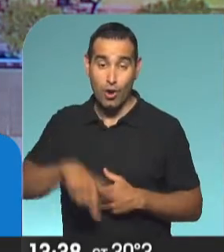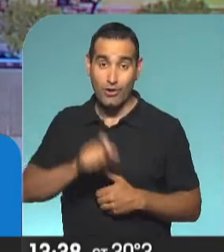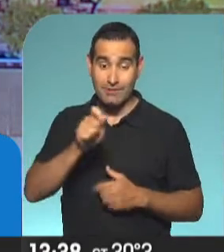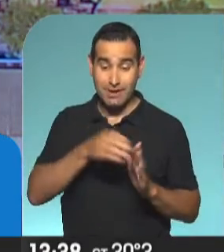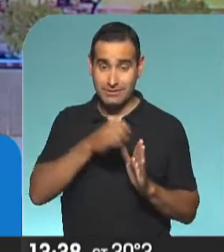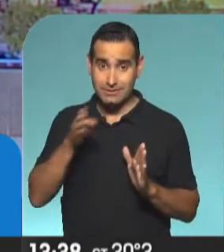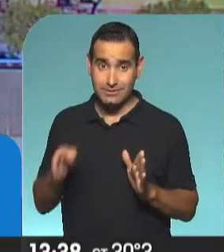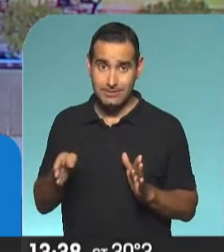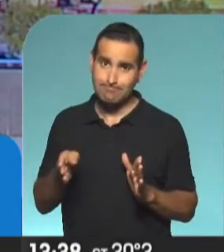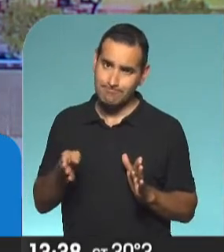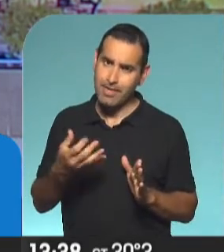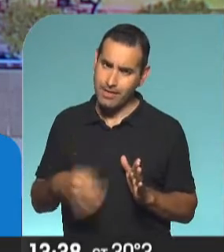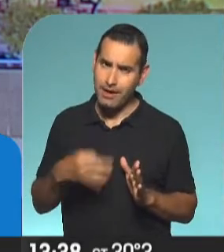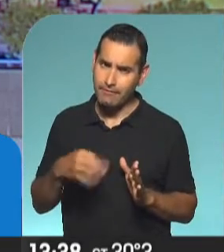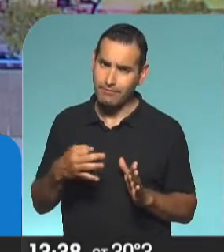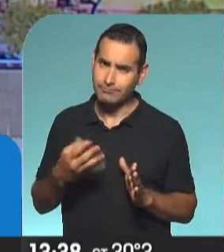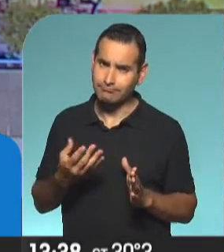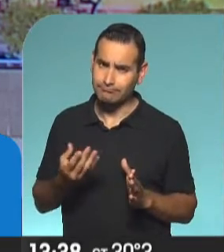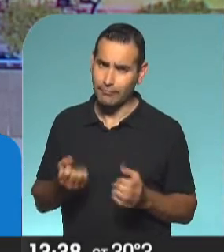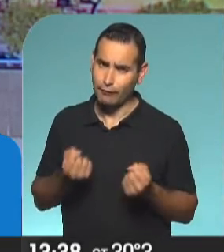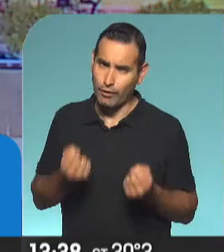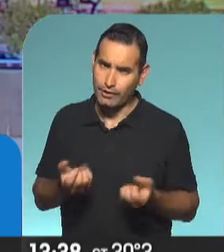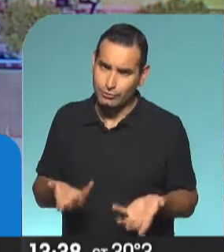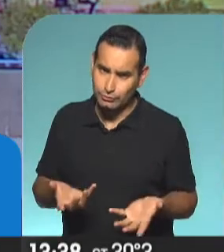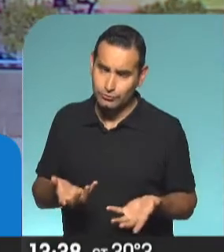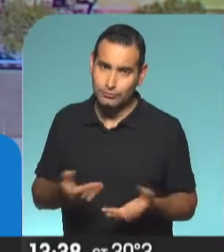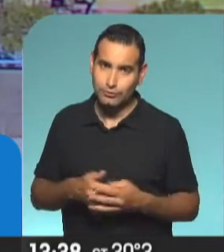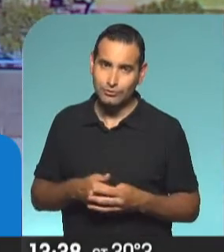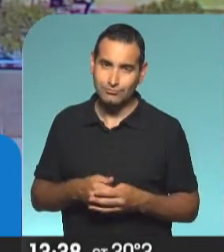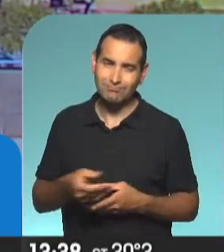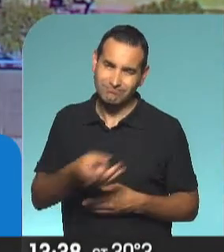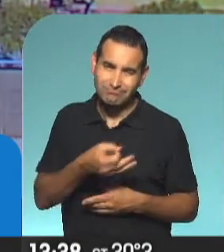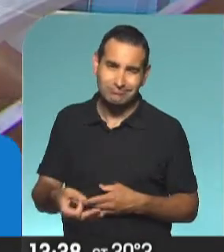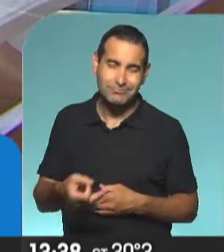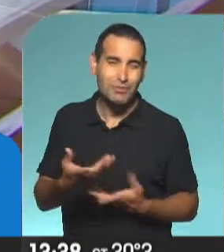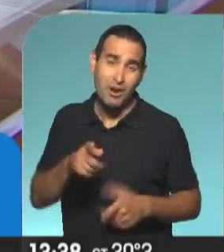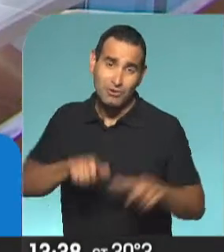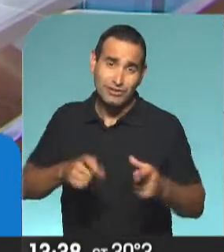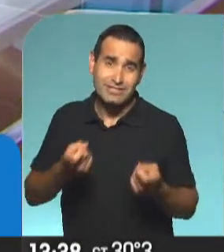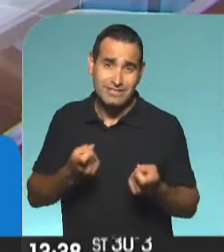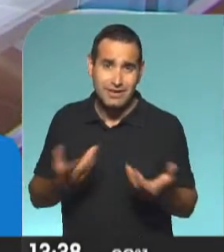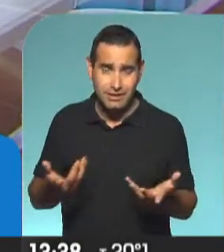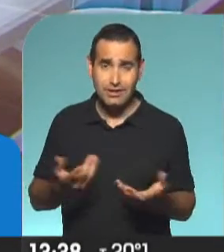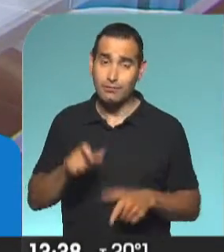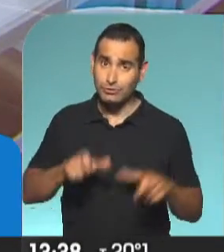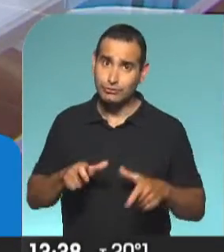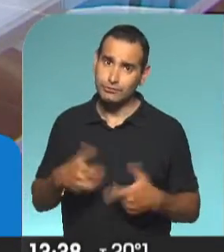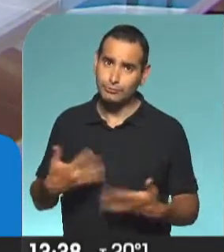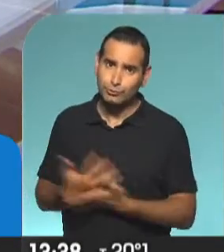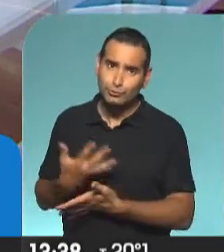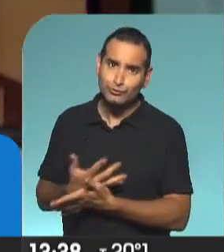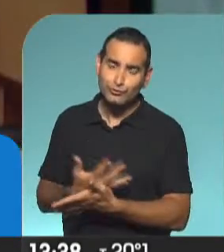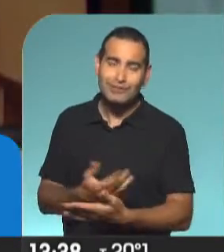particular habría que hacer un poquito más acción en un plano porque la gente lo necesita está bastante golpeada si